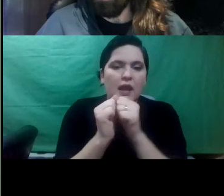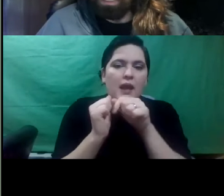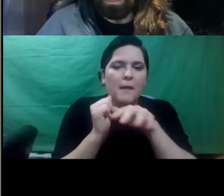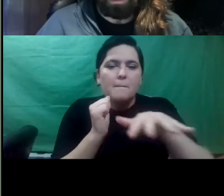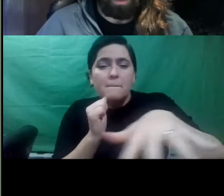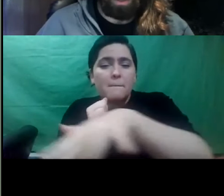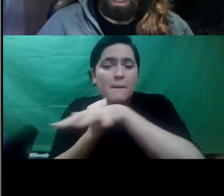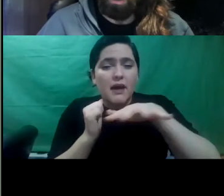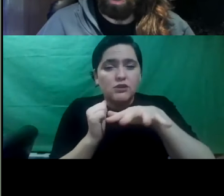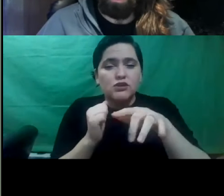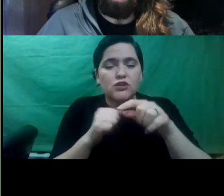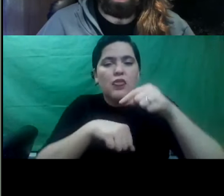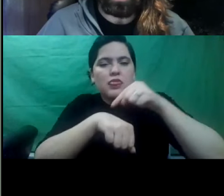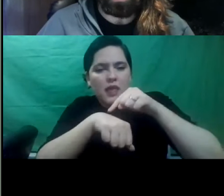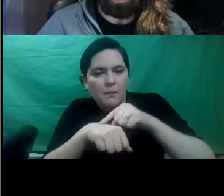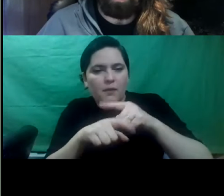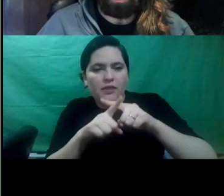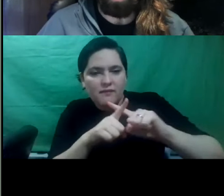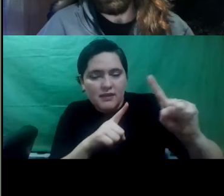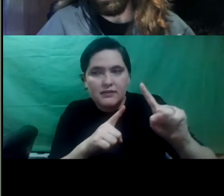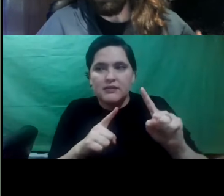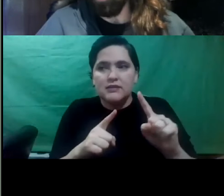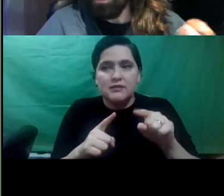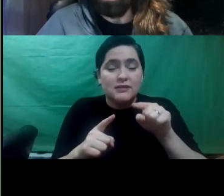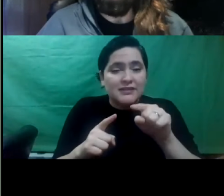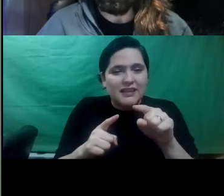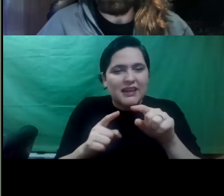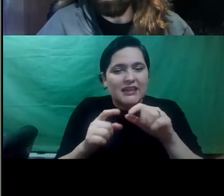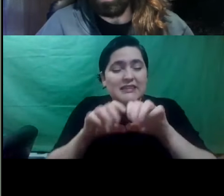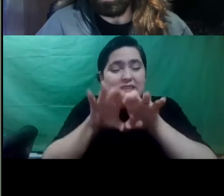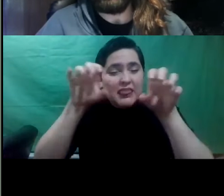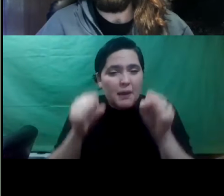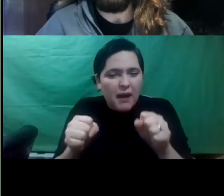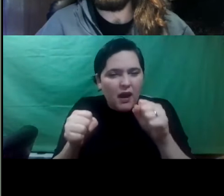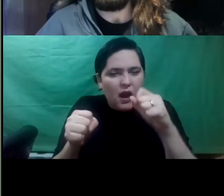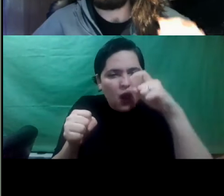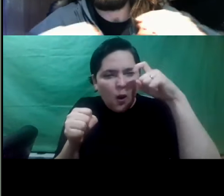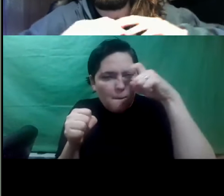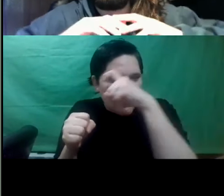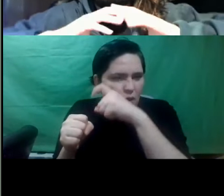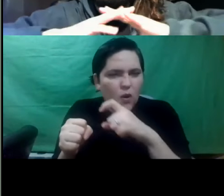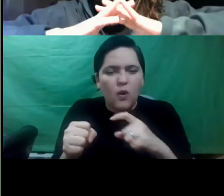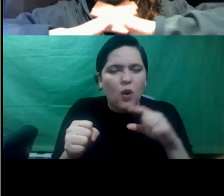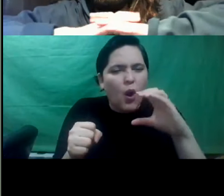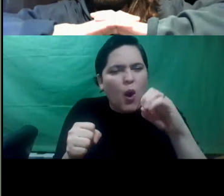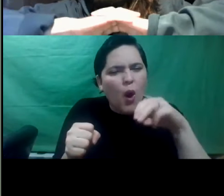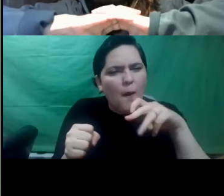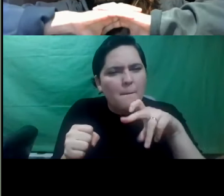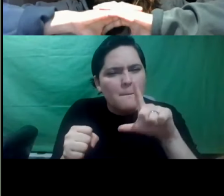Existe interdependencia entre los elementos que conforman el sistema complejo. Hay no linealidades, de tal manera que es difícil establecer